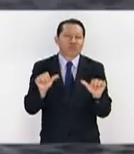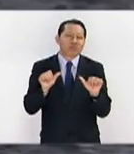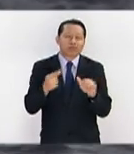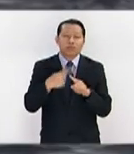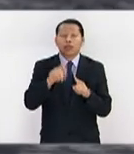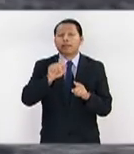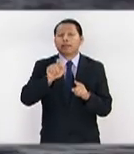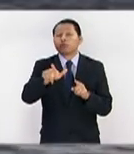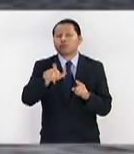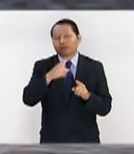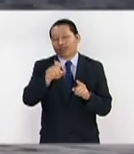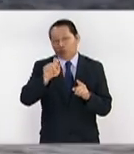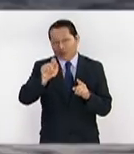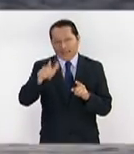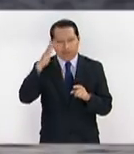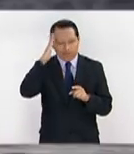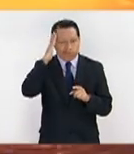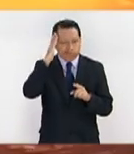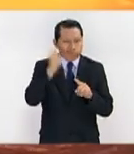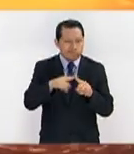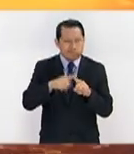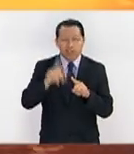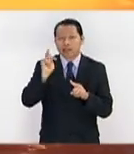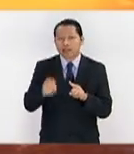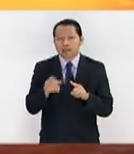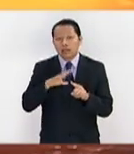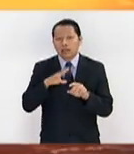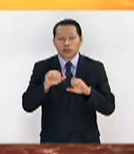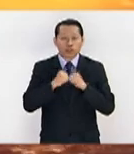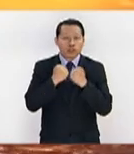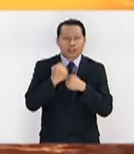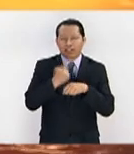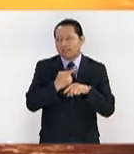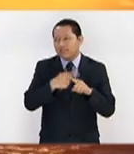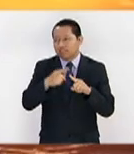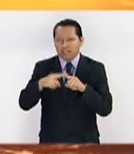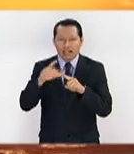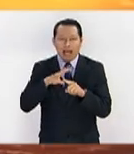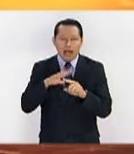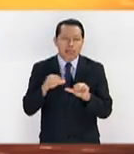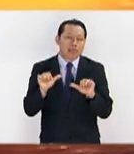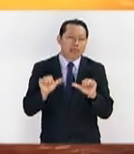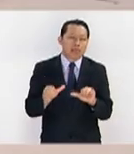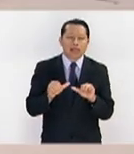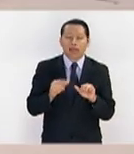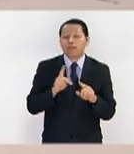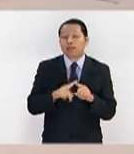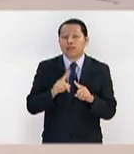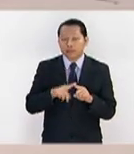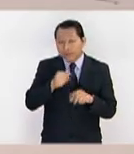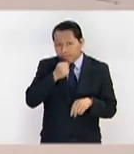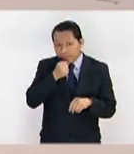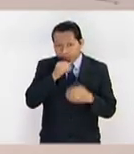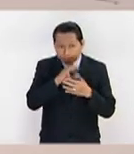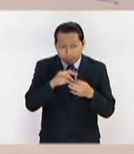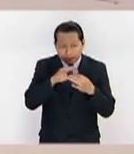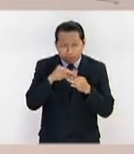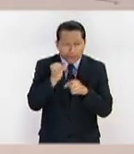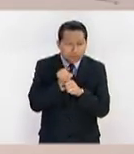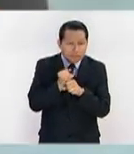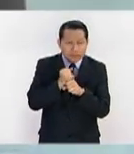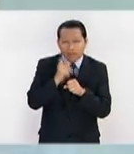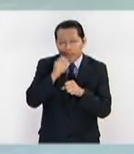de 127 líderes internacionales vinculados a sociedades en paraísos fiscales. El Consorcio Mundial de Periodismo de